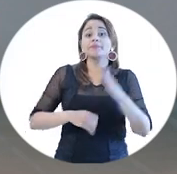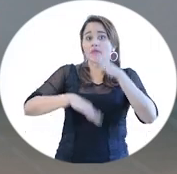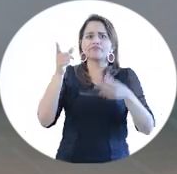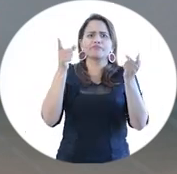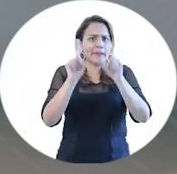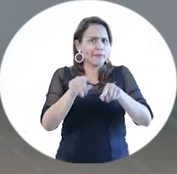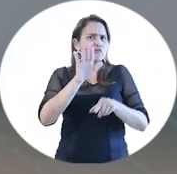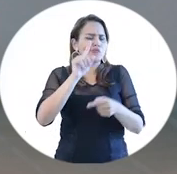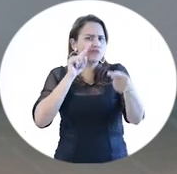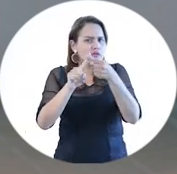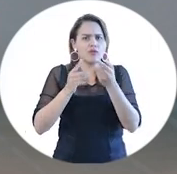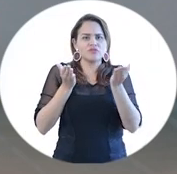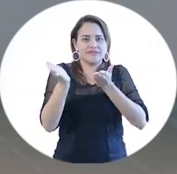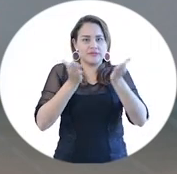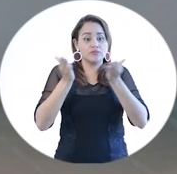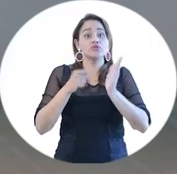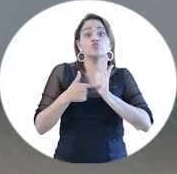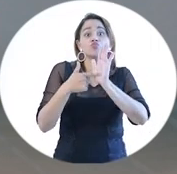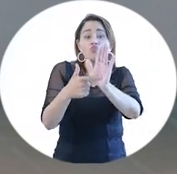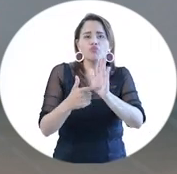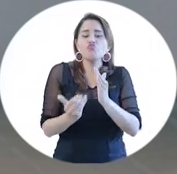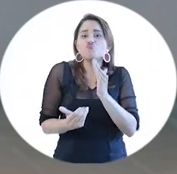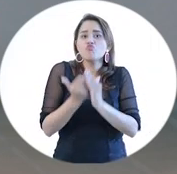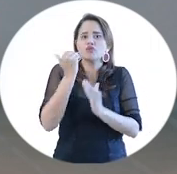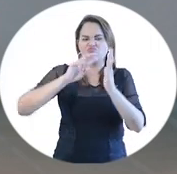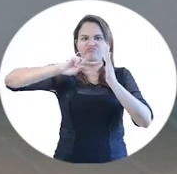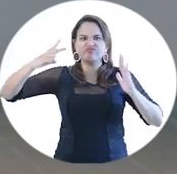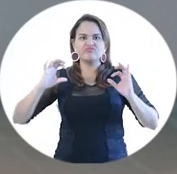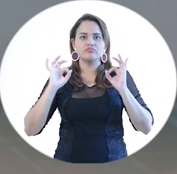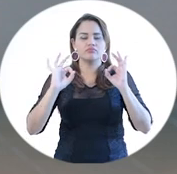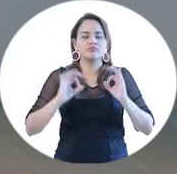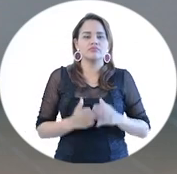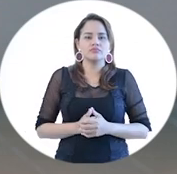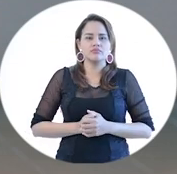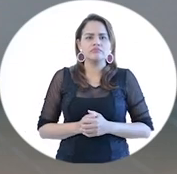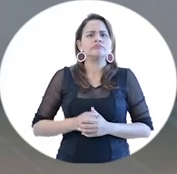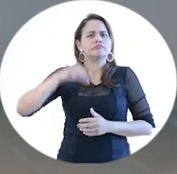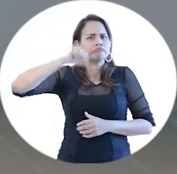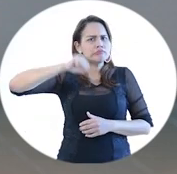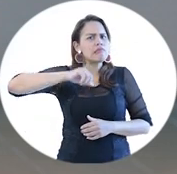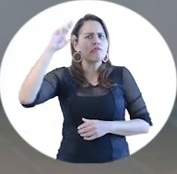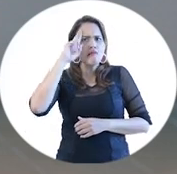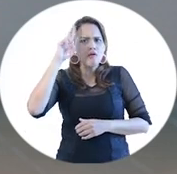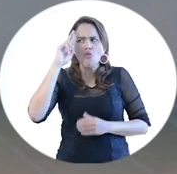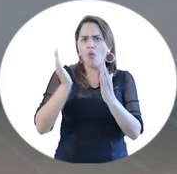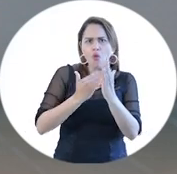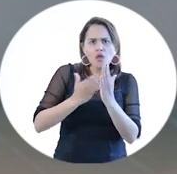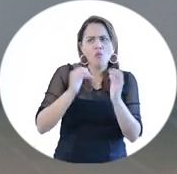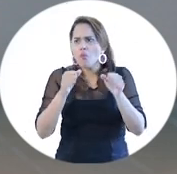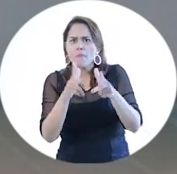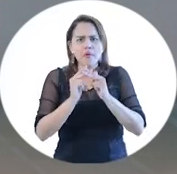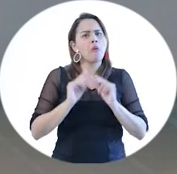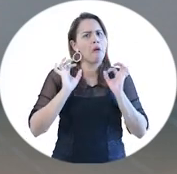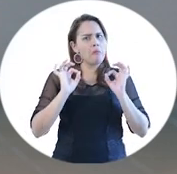También se mejoró la prestación de servicios con dispositivos de última generación. Sí, acabo de sacar un libro en la máquina y fue